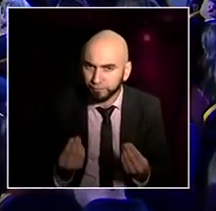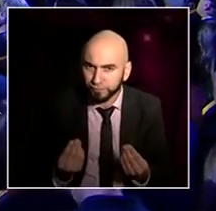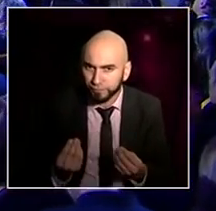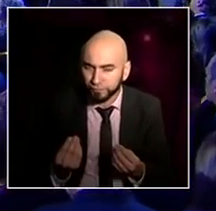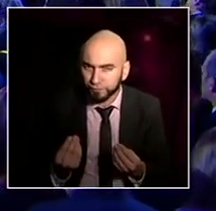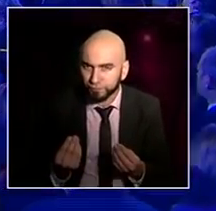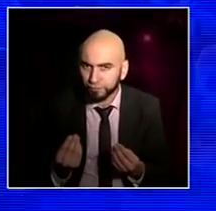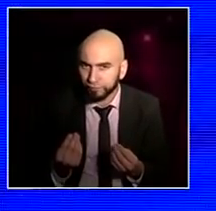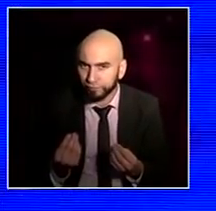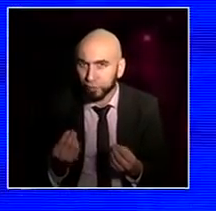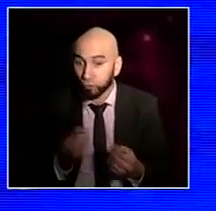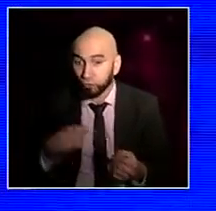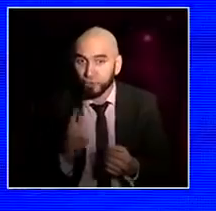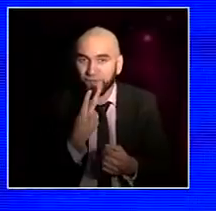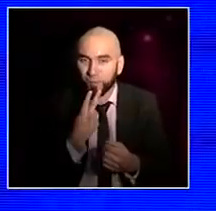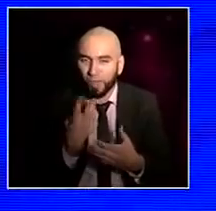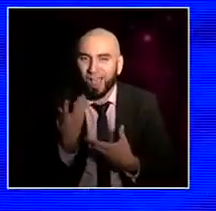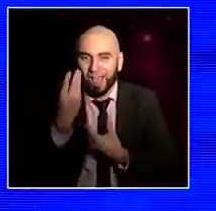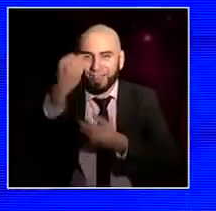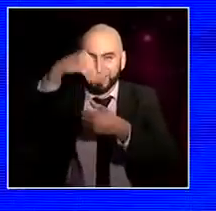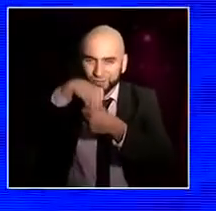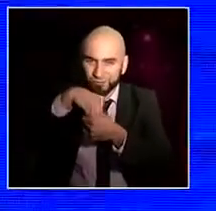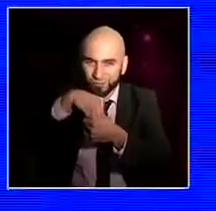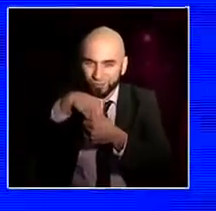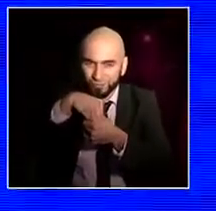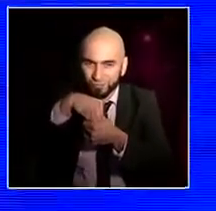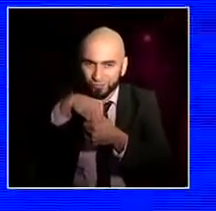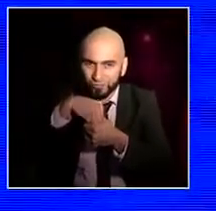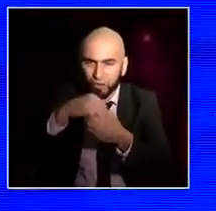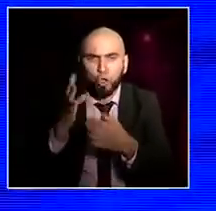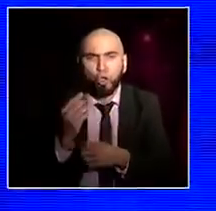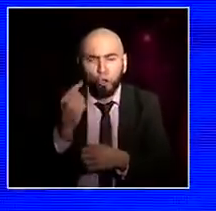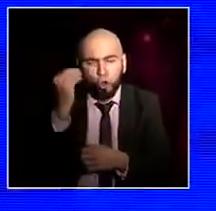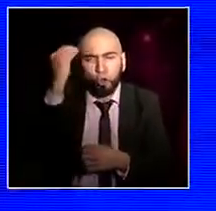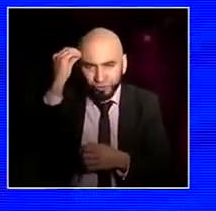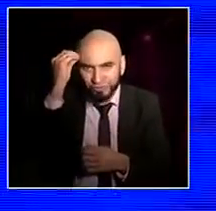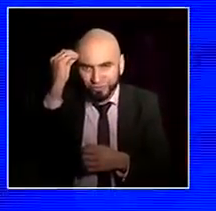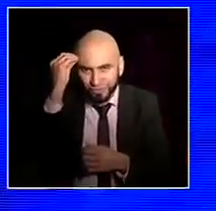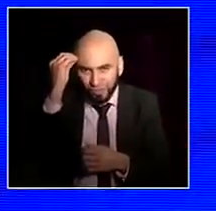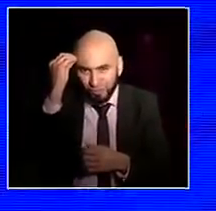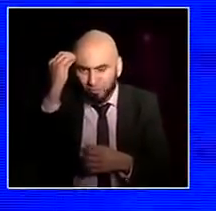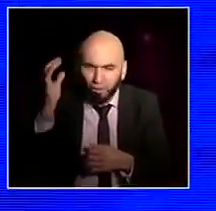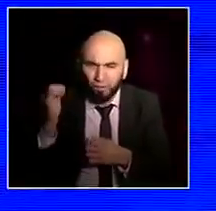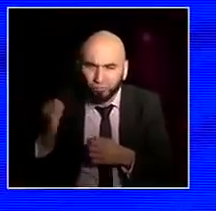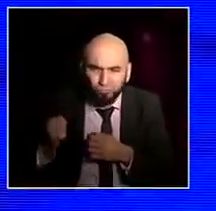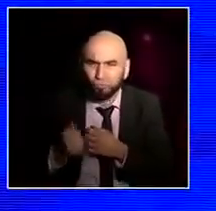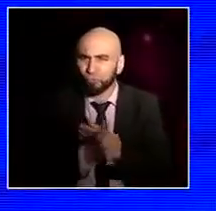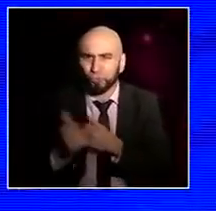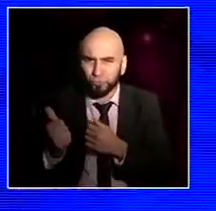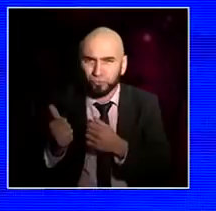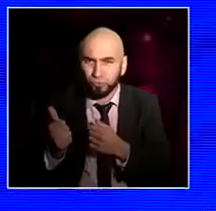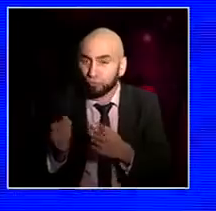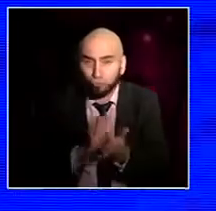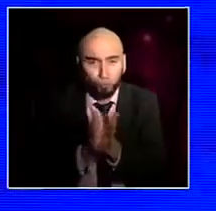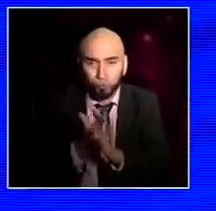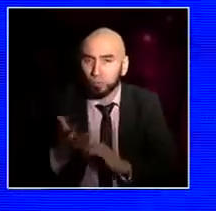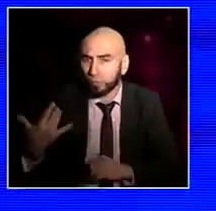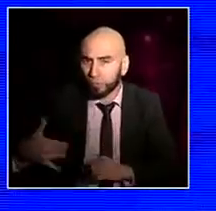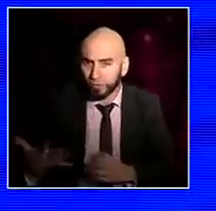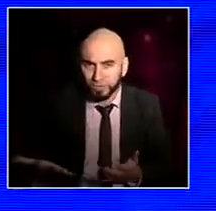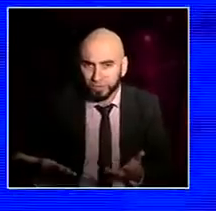mismos, dentro de ella. Conciencia, después de todo, para todos nosotros, es todo lo que importa. Sin conciencia,